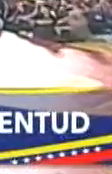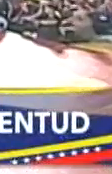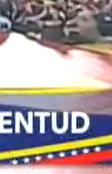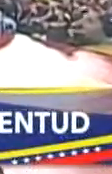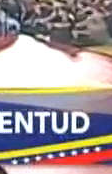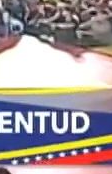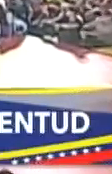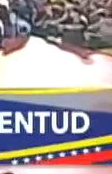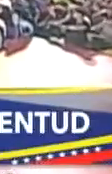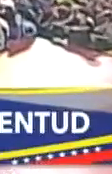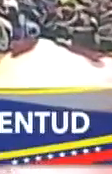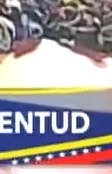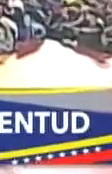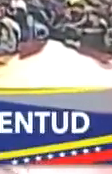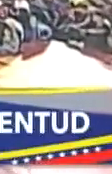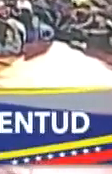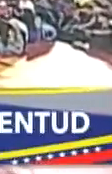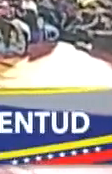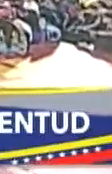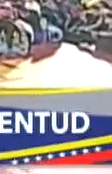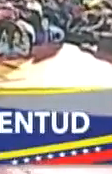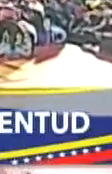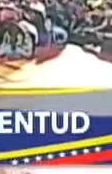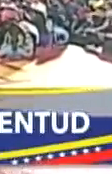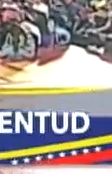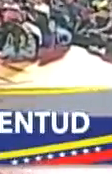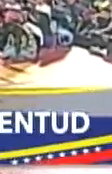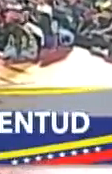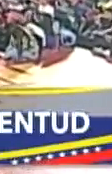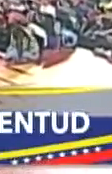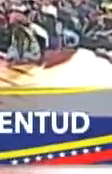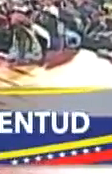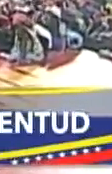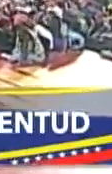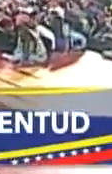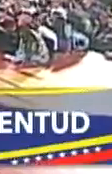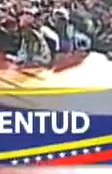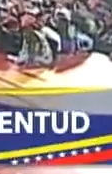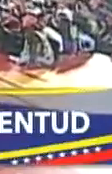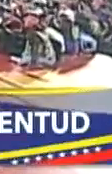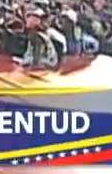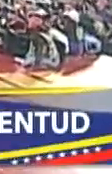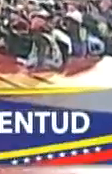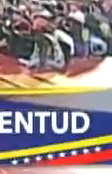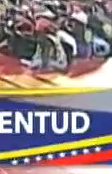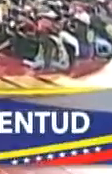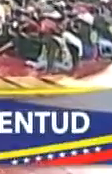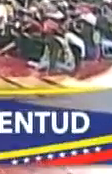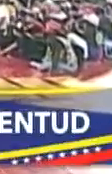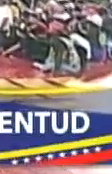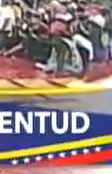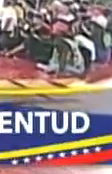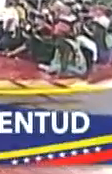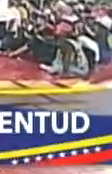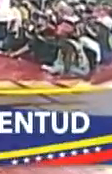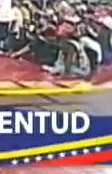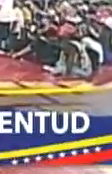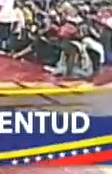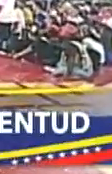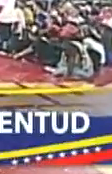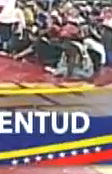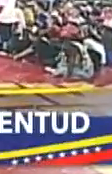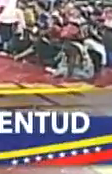Wilmer. Ahora, yo quiero que un equipo de ustedes, de la delegación de la Mesa de Ciencia y Tecnología,